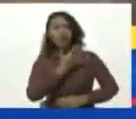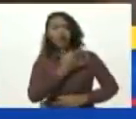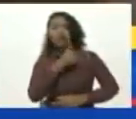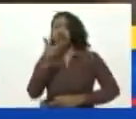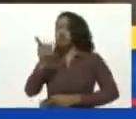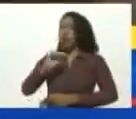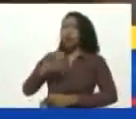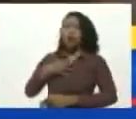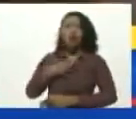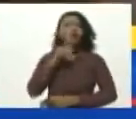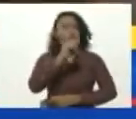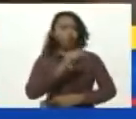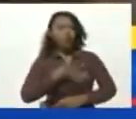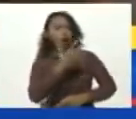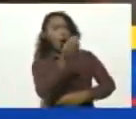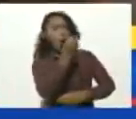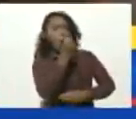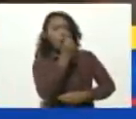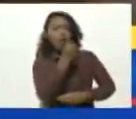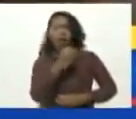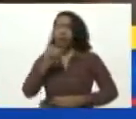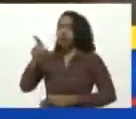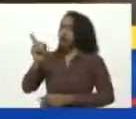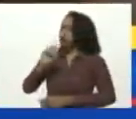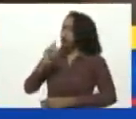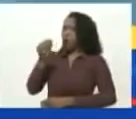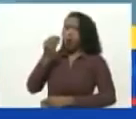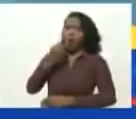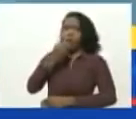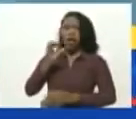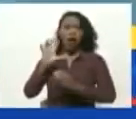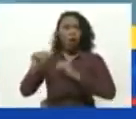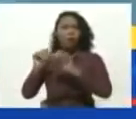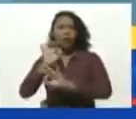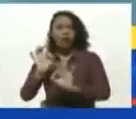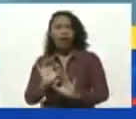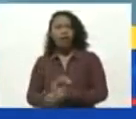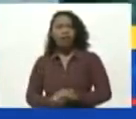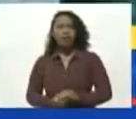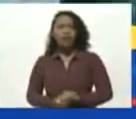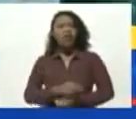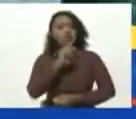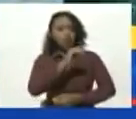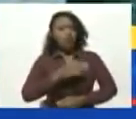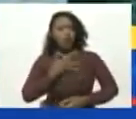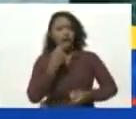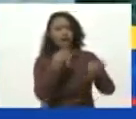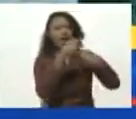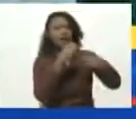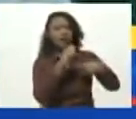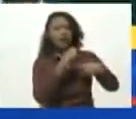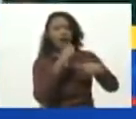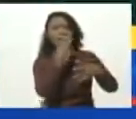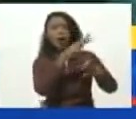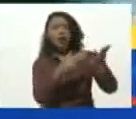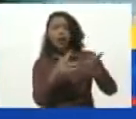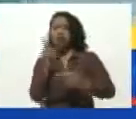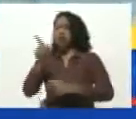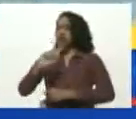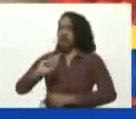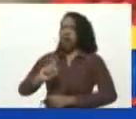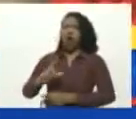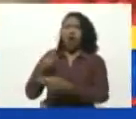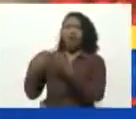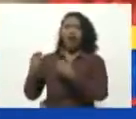tales alimentos, usted no lo puede comprar. Usted puede vender su materia prima, usted no lo puede